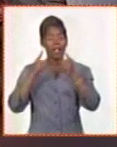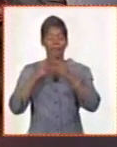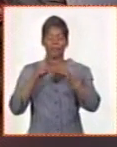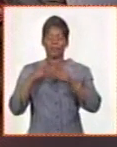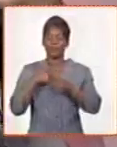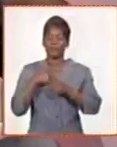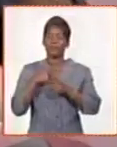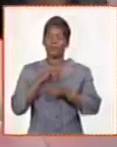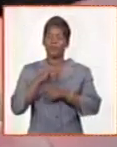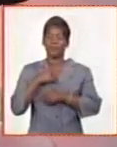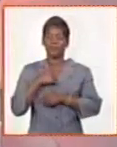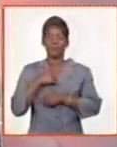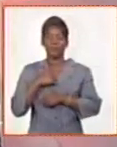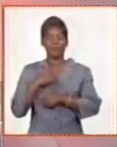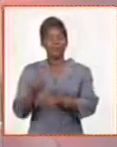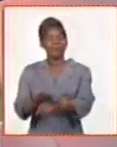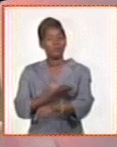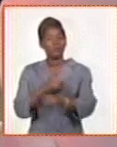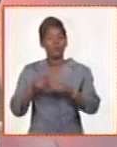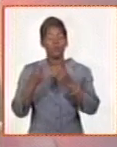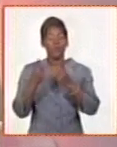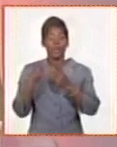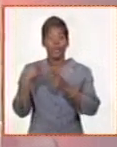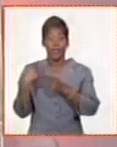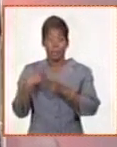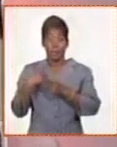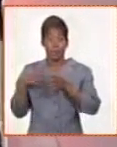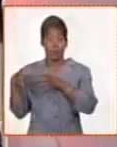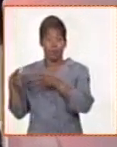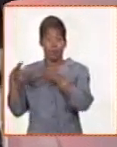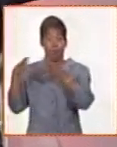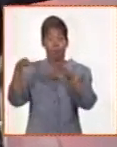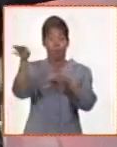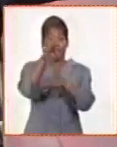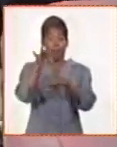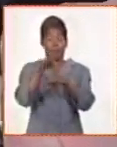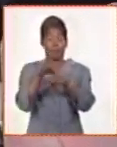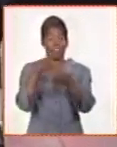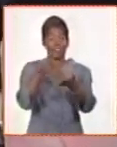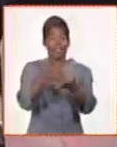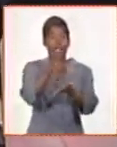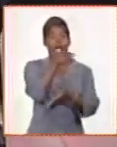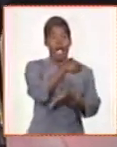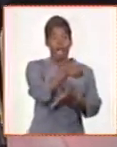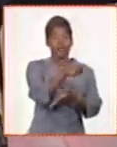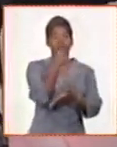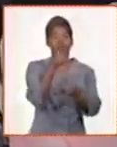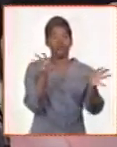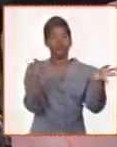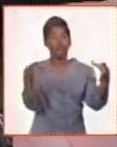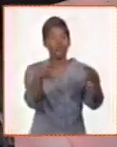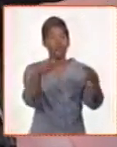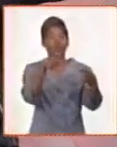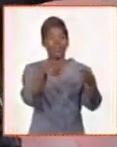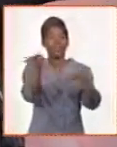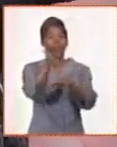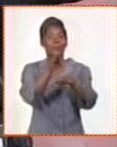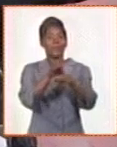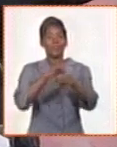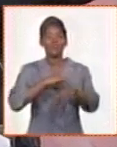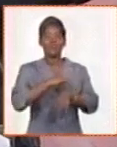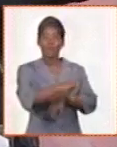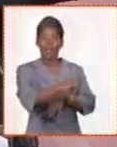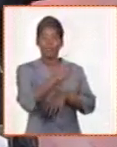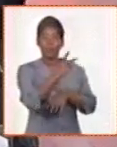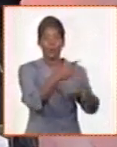satisfacción saber que cuando llegaron había una colmenita ahí enorme, que se llama, creo, Reparadores de Sueños. Fíjate, creo, yo no estoy